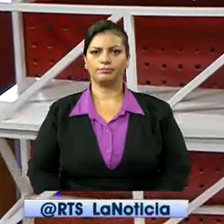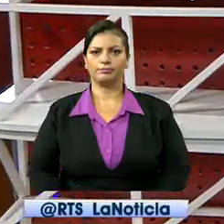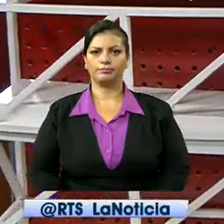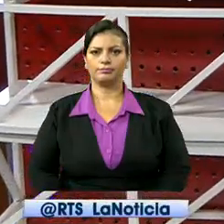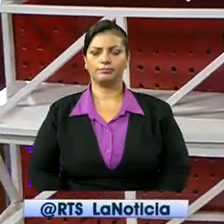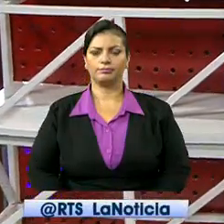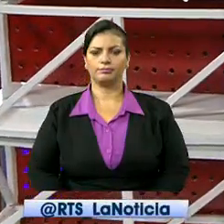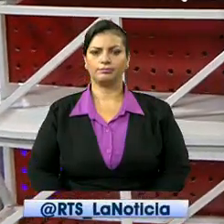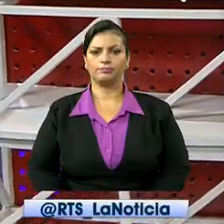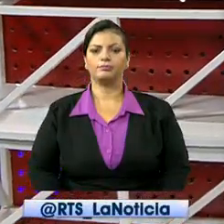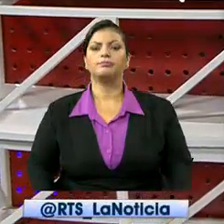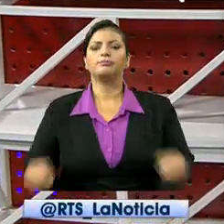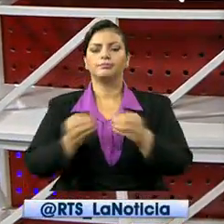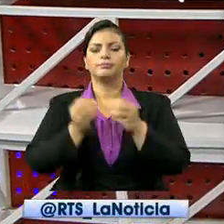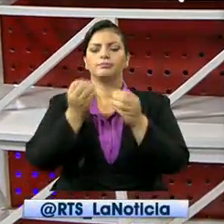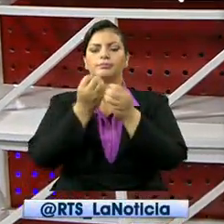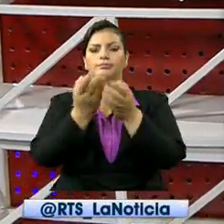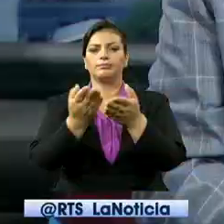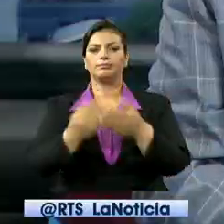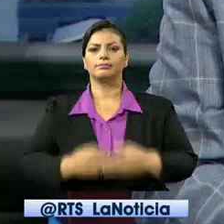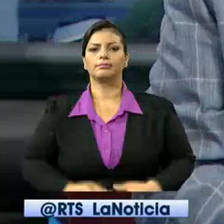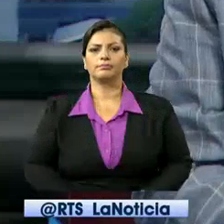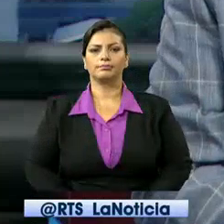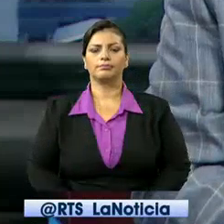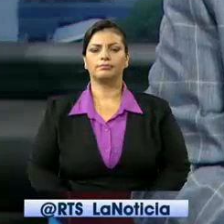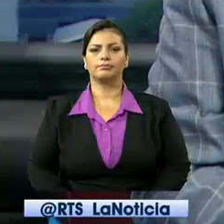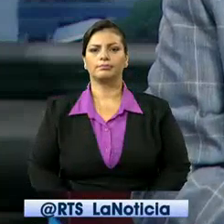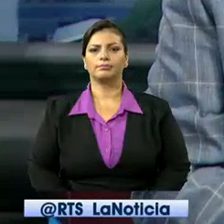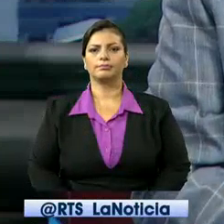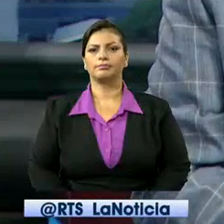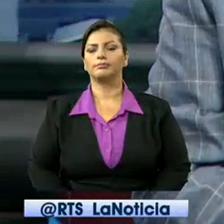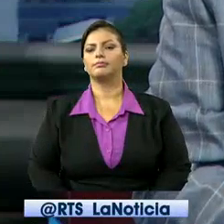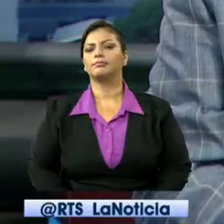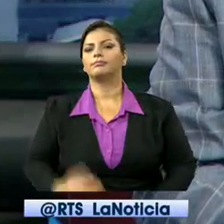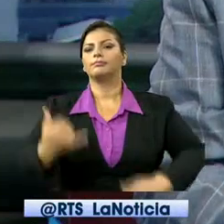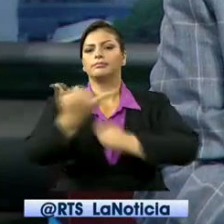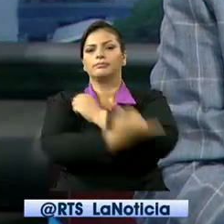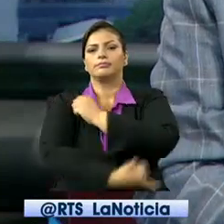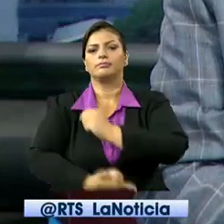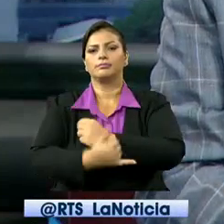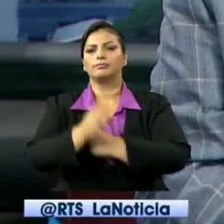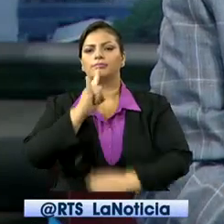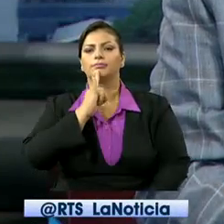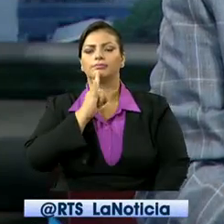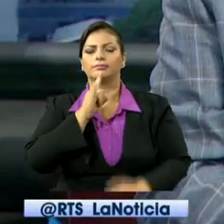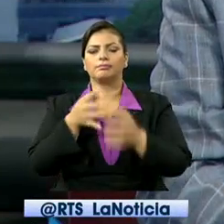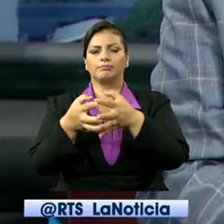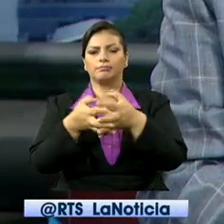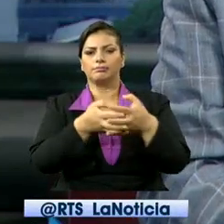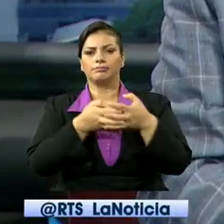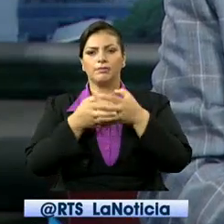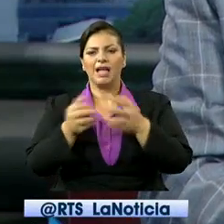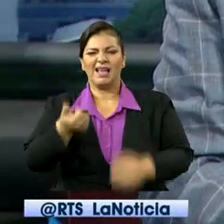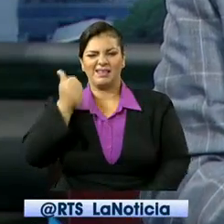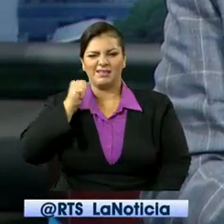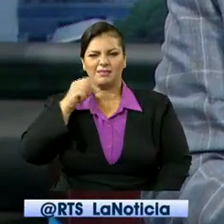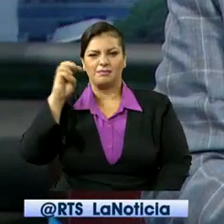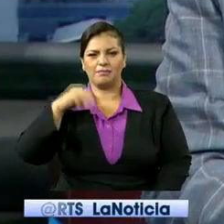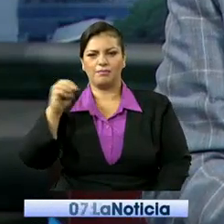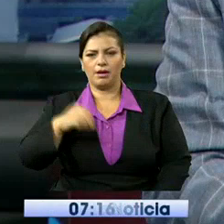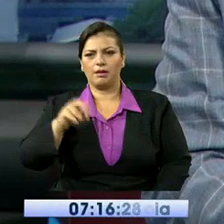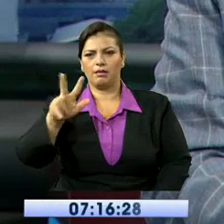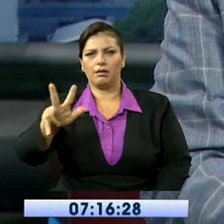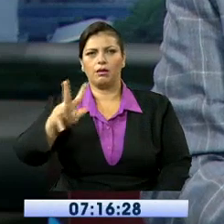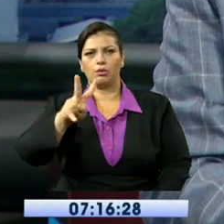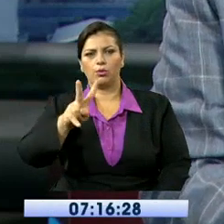Vamos con más información. El excomandante de la policía, Edgar Baca, falleció la madrugada de este martes 31 de enero en Estados